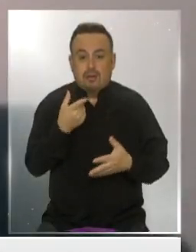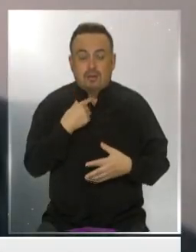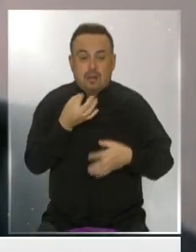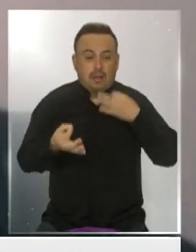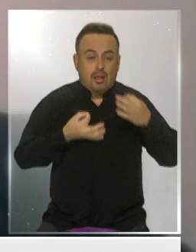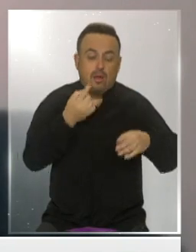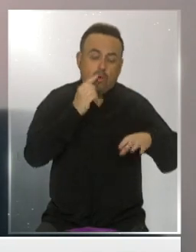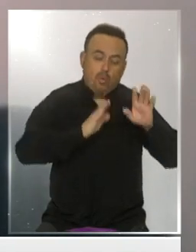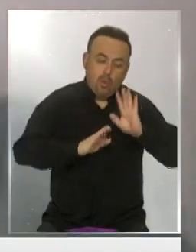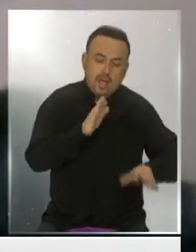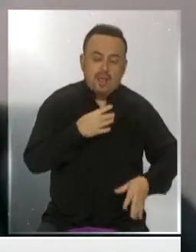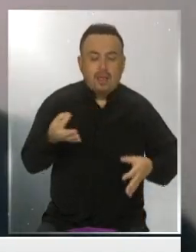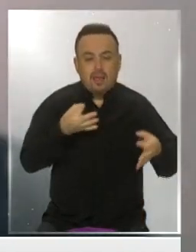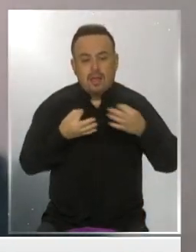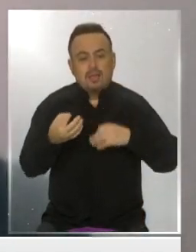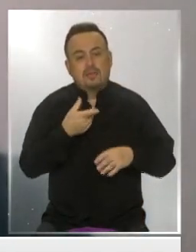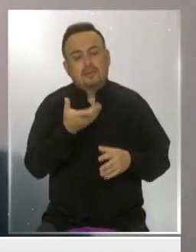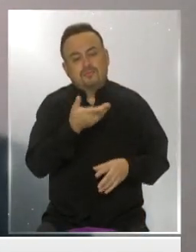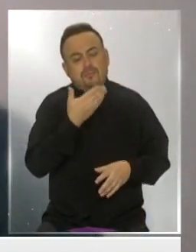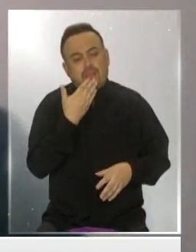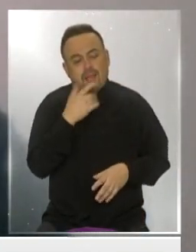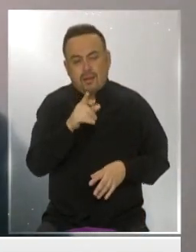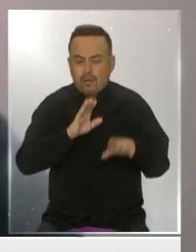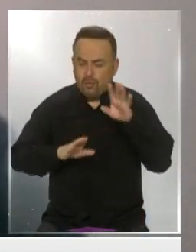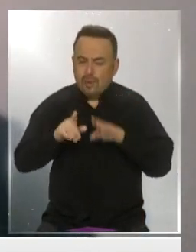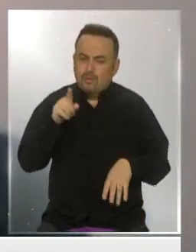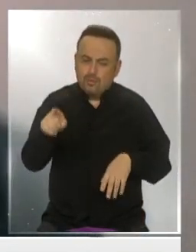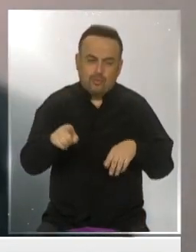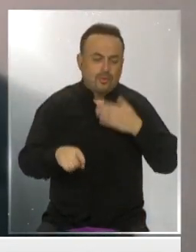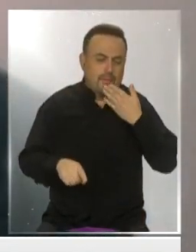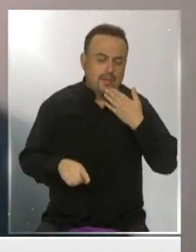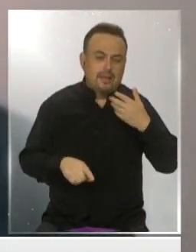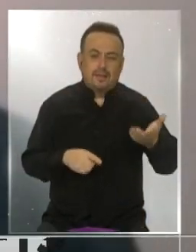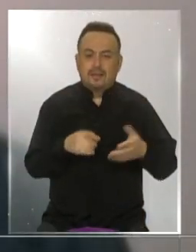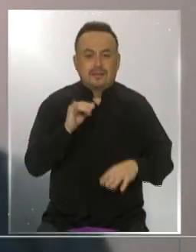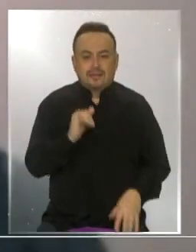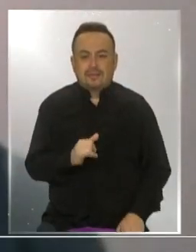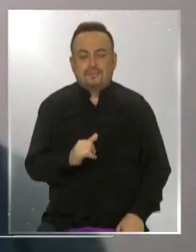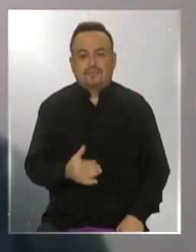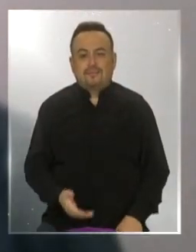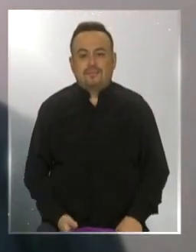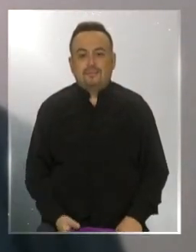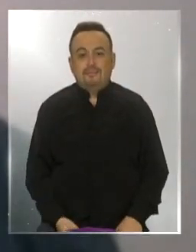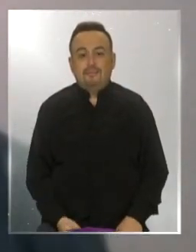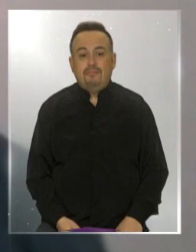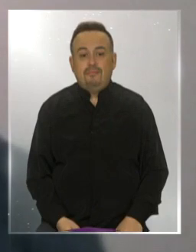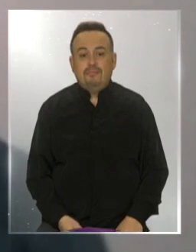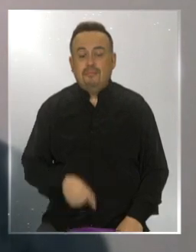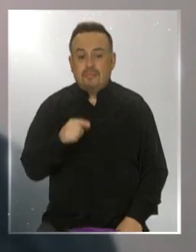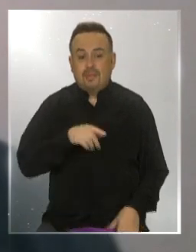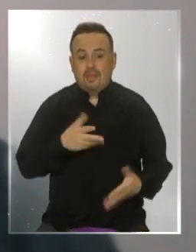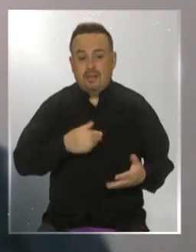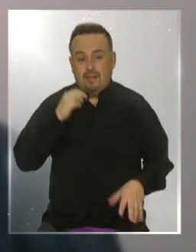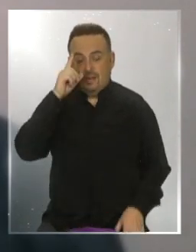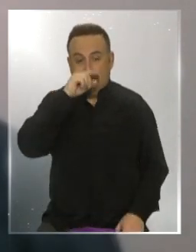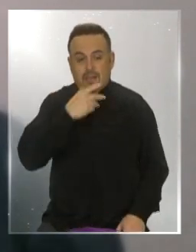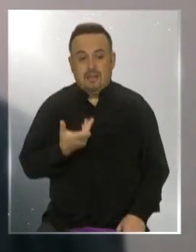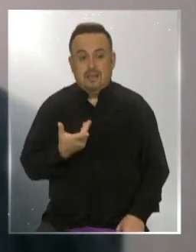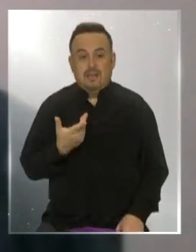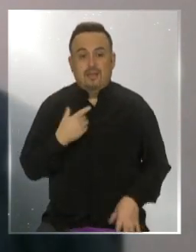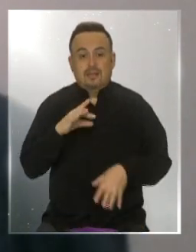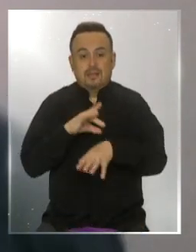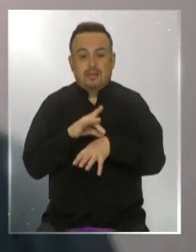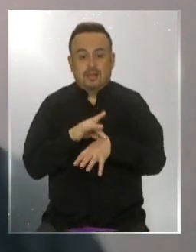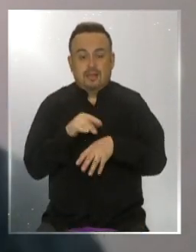decimos, cuídate, cuídate tú también, me decía yo, cuídate tú, esas cosas. Pero es difícil la sensación del médico